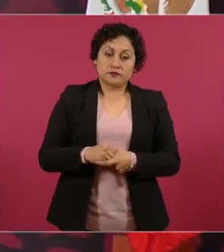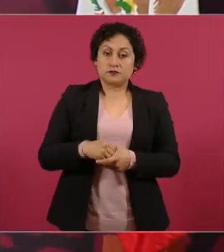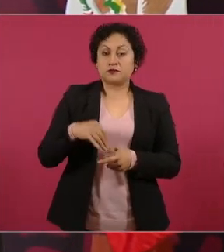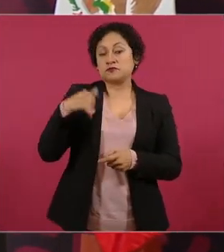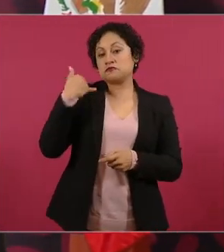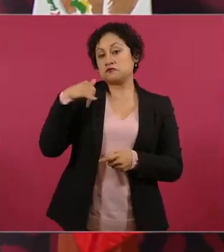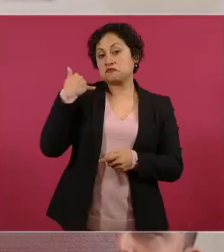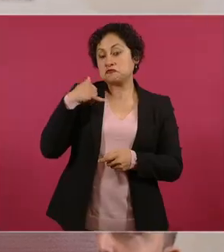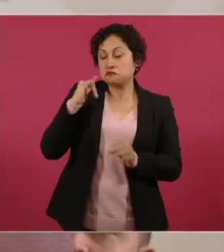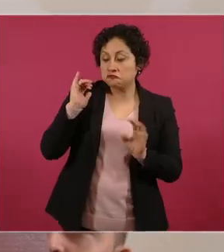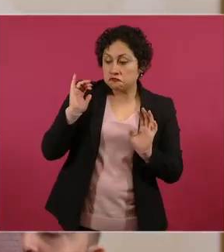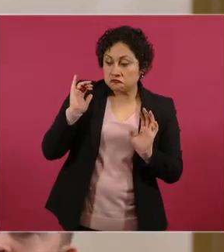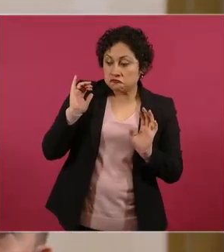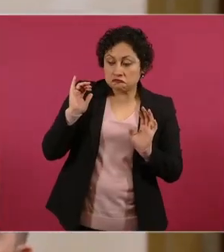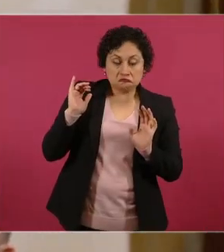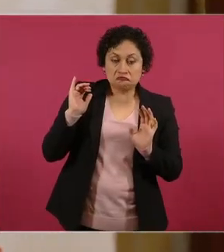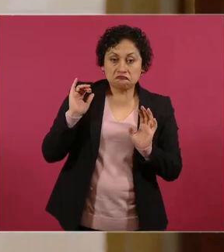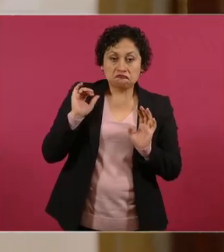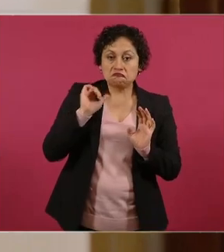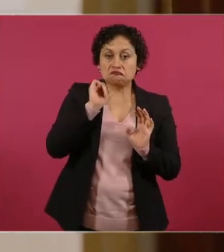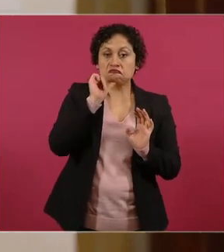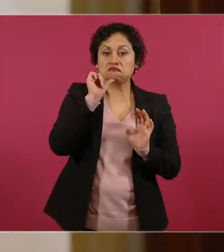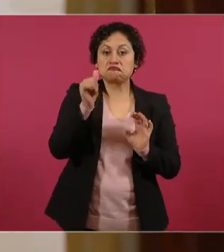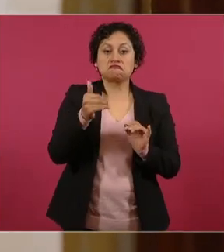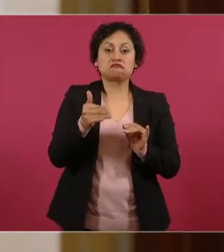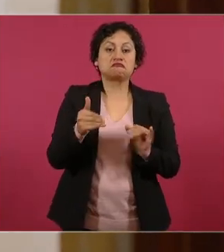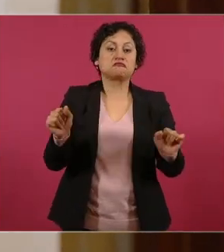prácticamente no hay violencia,